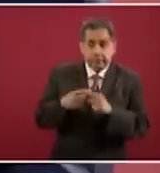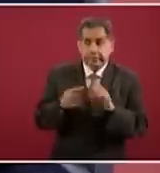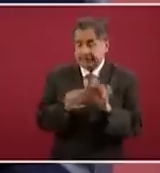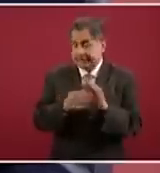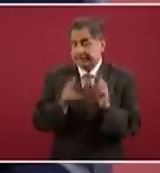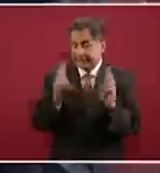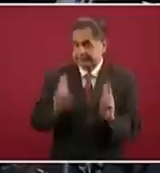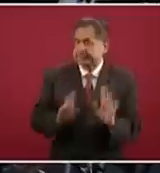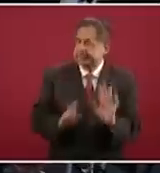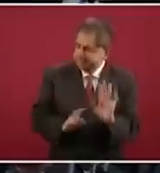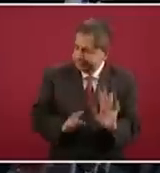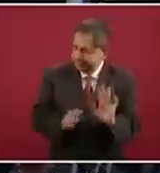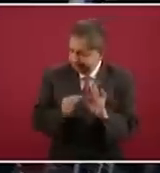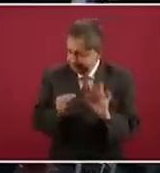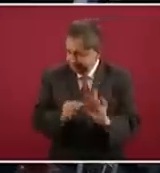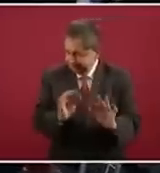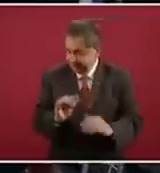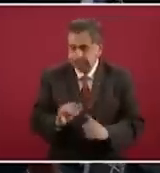esto,